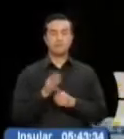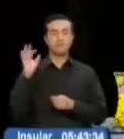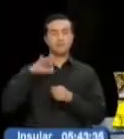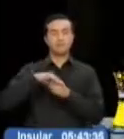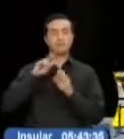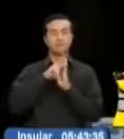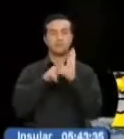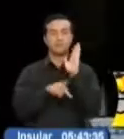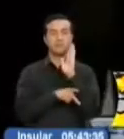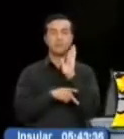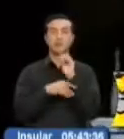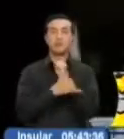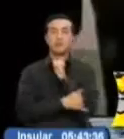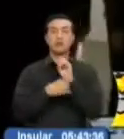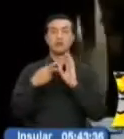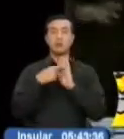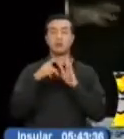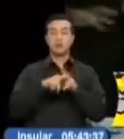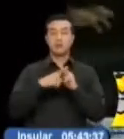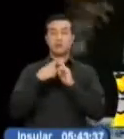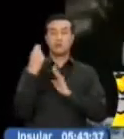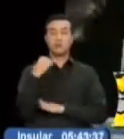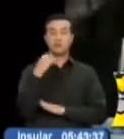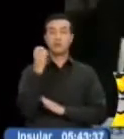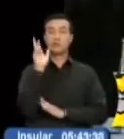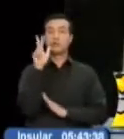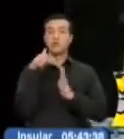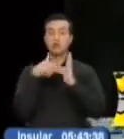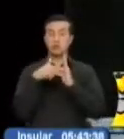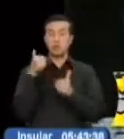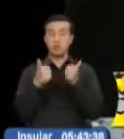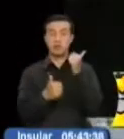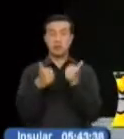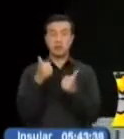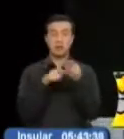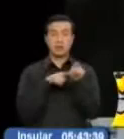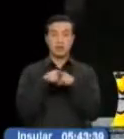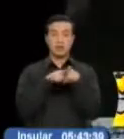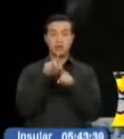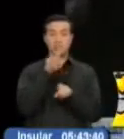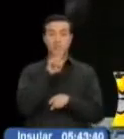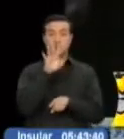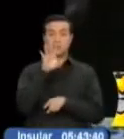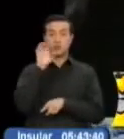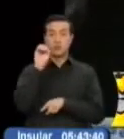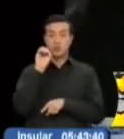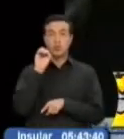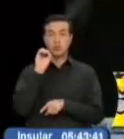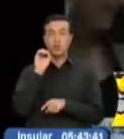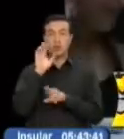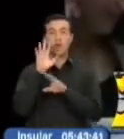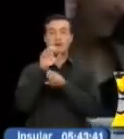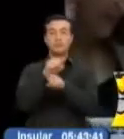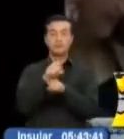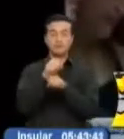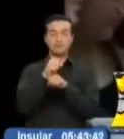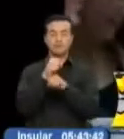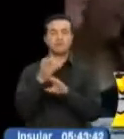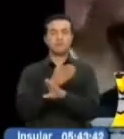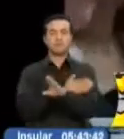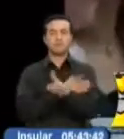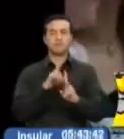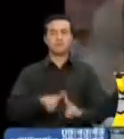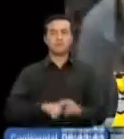parlamentarias de insidia comenzaron este miércoles con más de 3000 candidatos que compiten por 250 escaños durante las primeras horas se